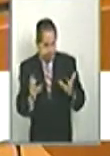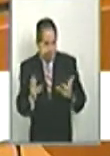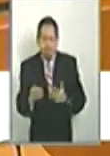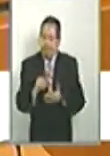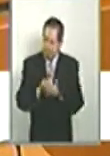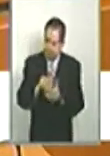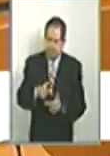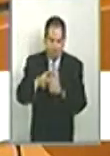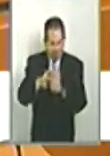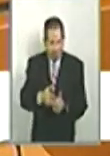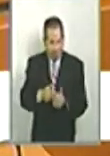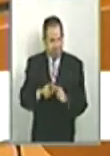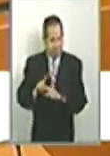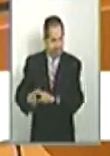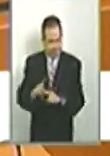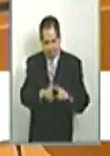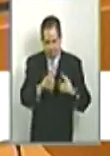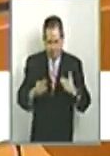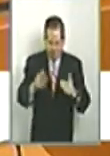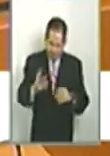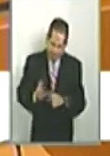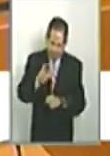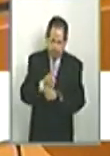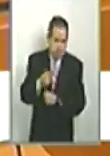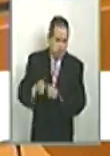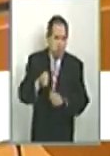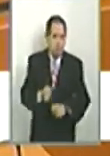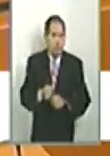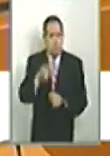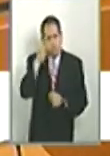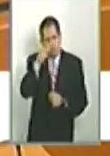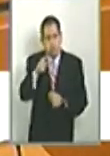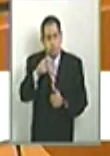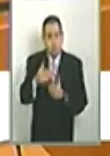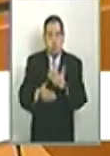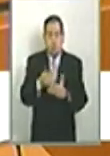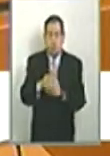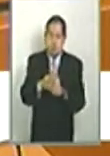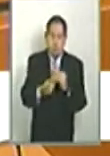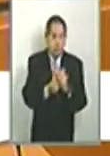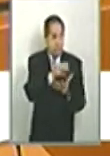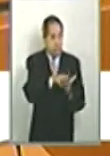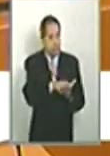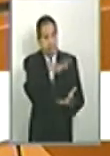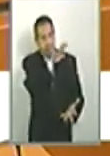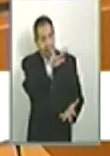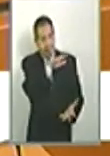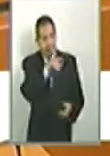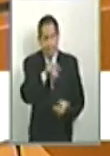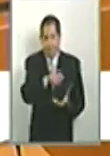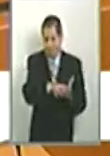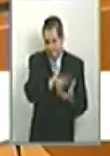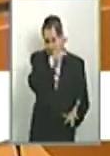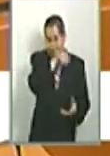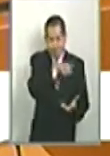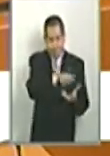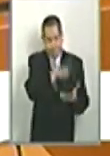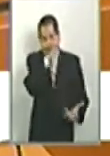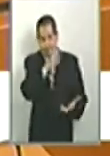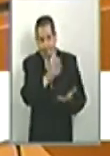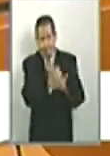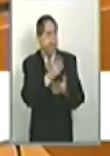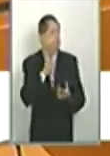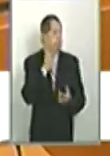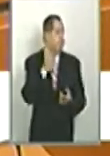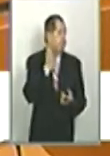se mantenga y se fortalezca para que la nueva mayoría que hoy vamos a tener, las nuevas mayorías en las